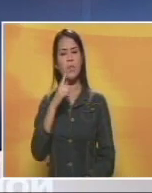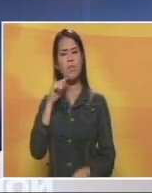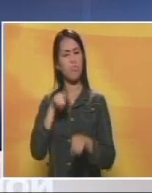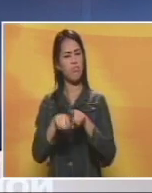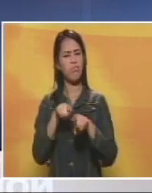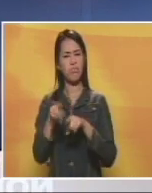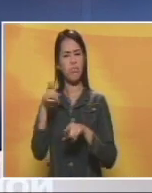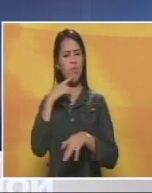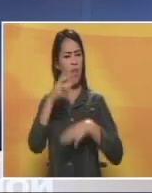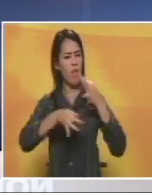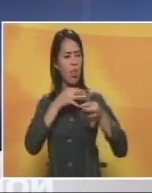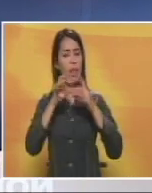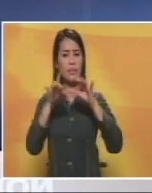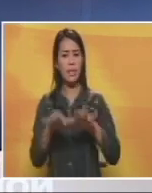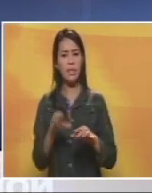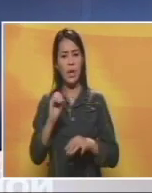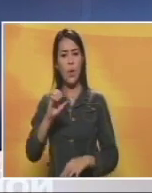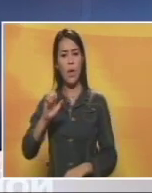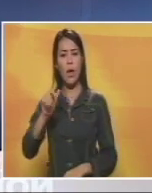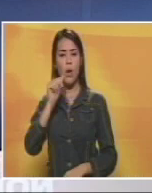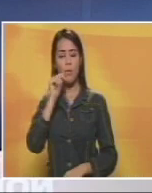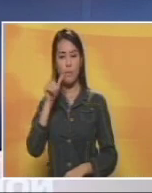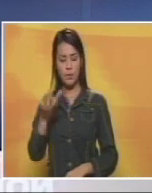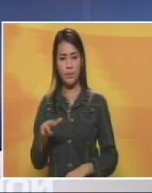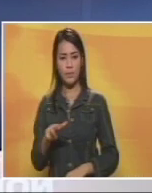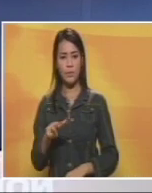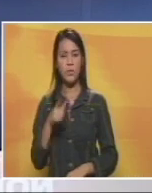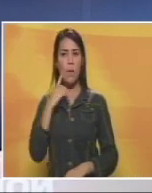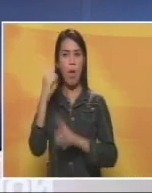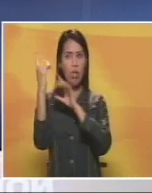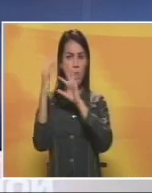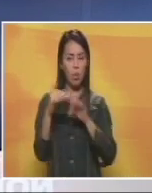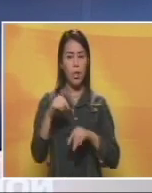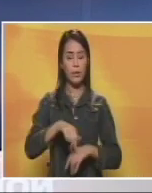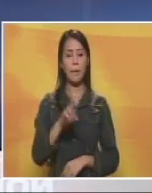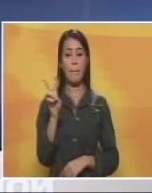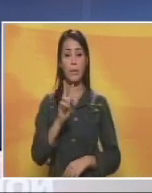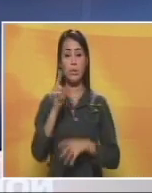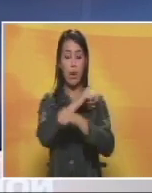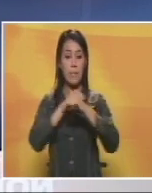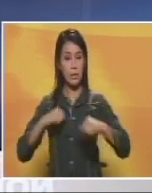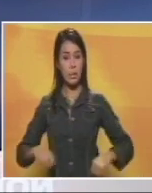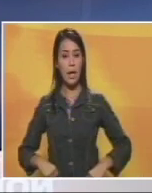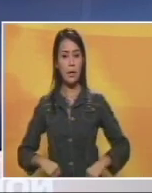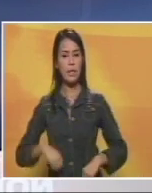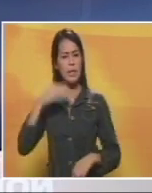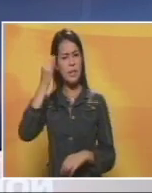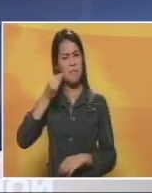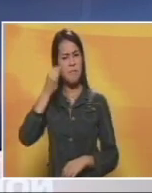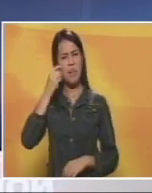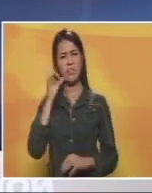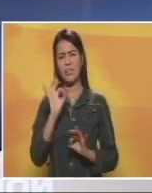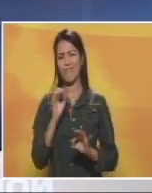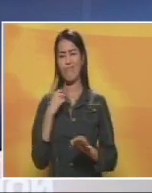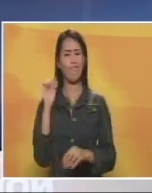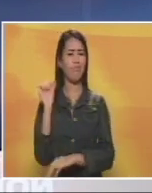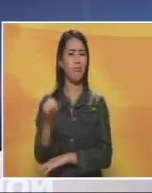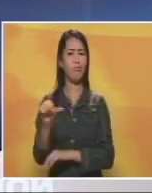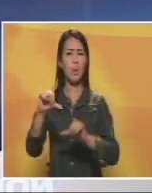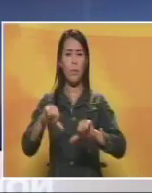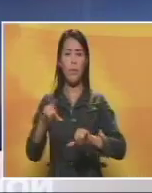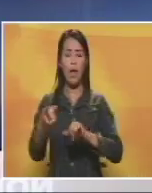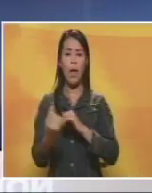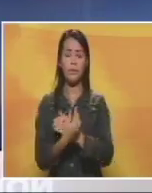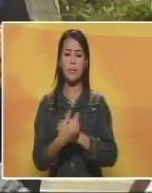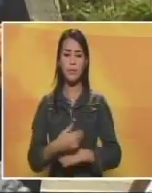las declaraciones del secretario general de la OEA, Luis Almagro, sobre una intervención militar en Venezuela y las consideró como una bofetada a la diplomacia.